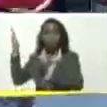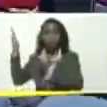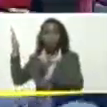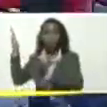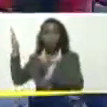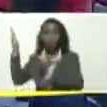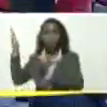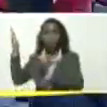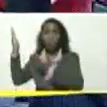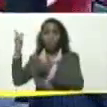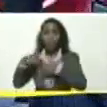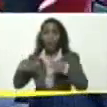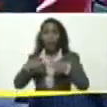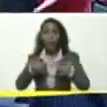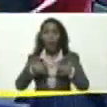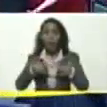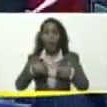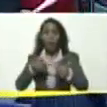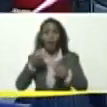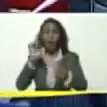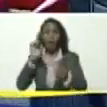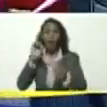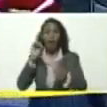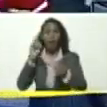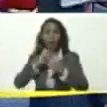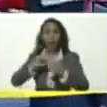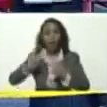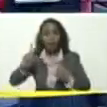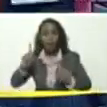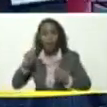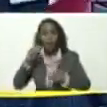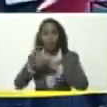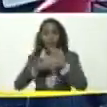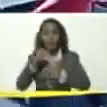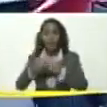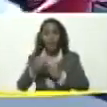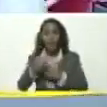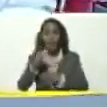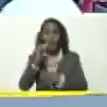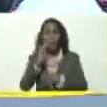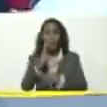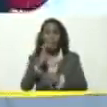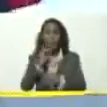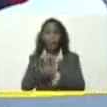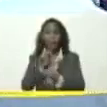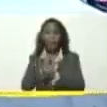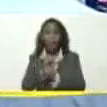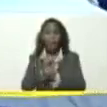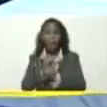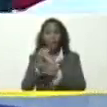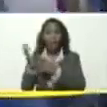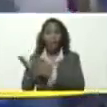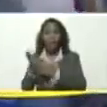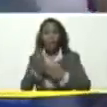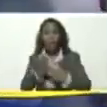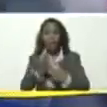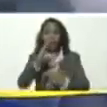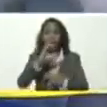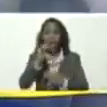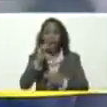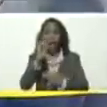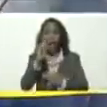El sitio electrónico, La Guarida del Driuda, blog electrónico, recibe Carmen